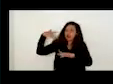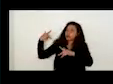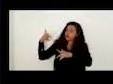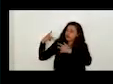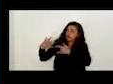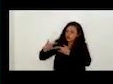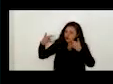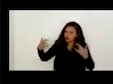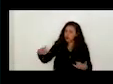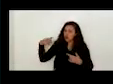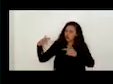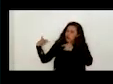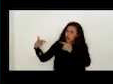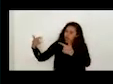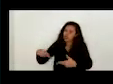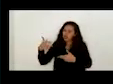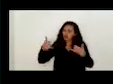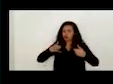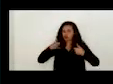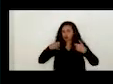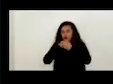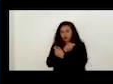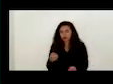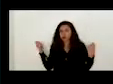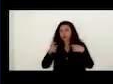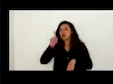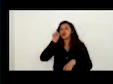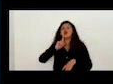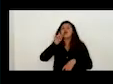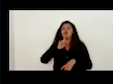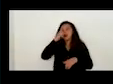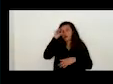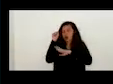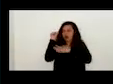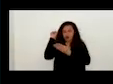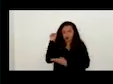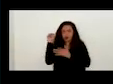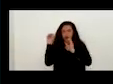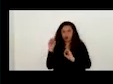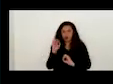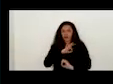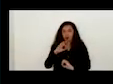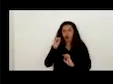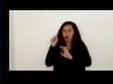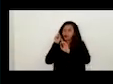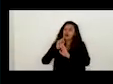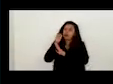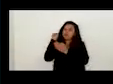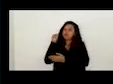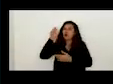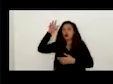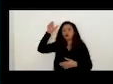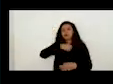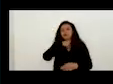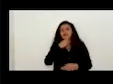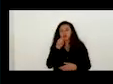esos niños, de esos adolescentes, de esas mujeres en edad fértil o en embarazo, de esos adultos mayores, yo